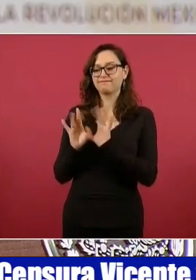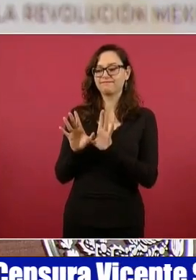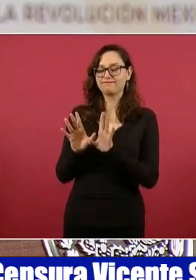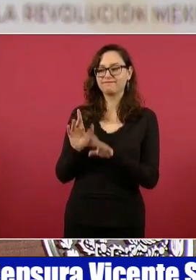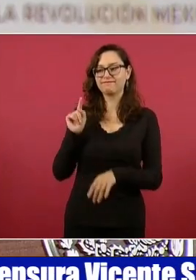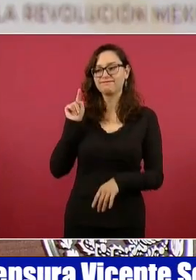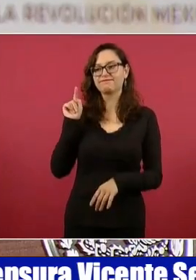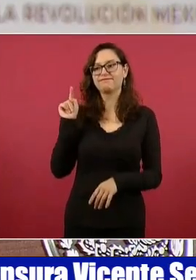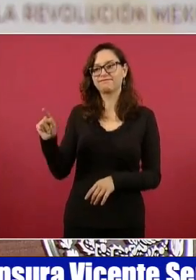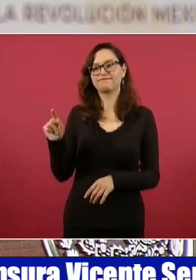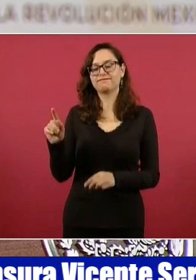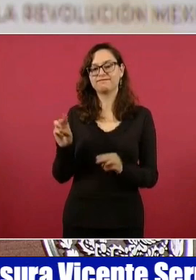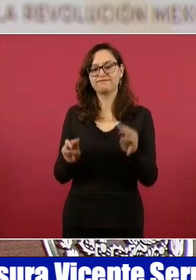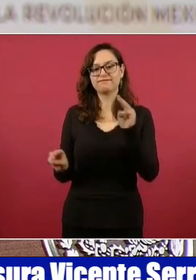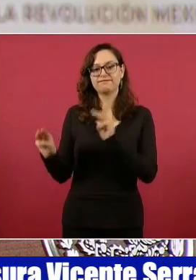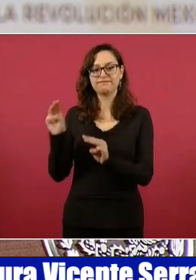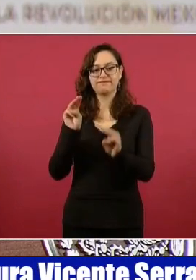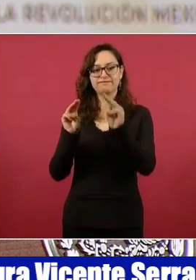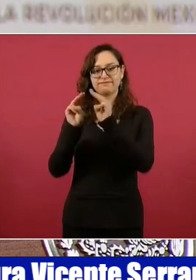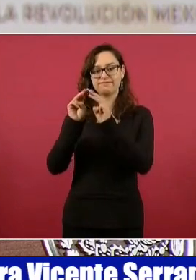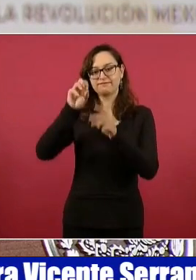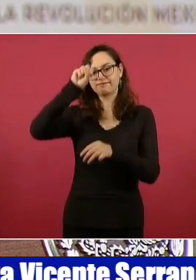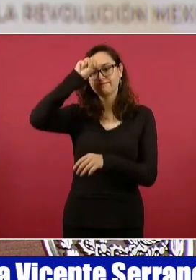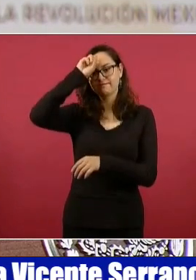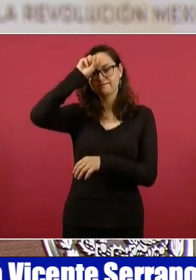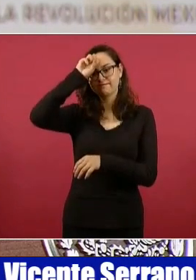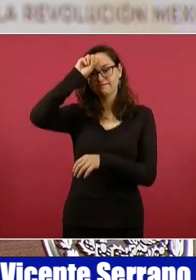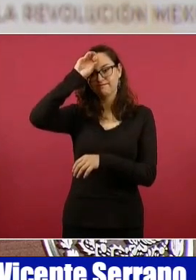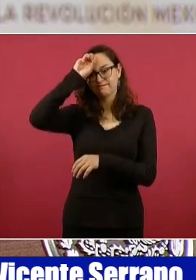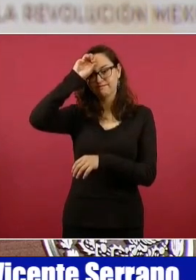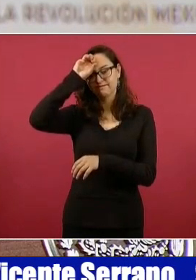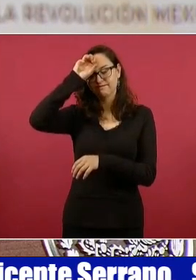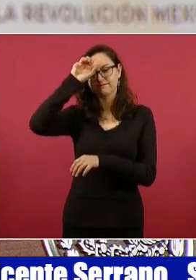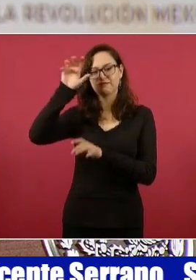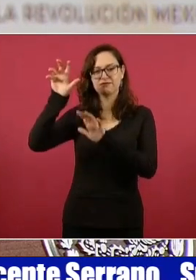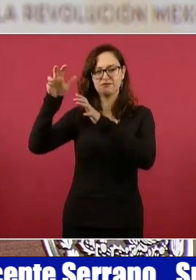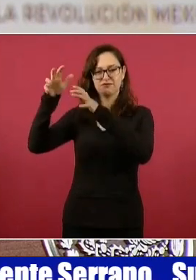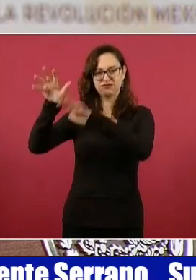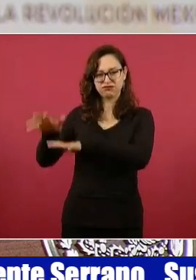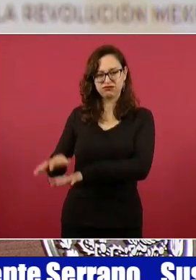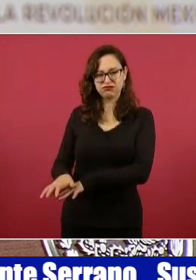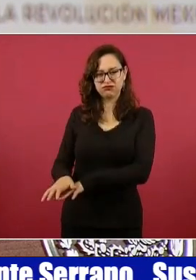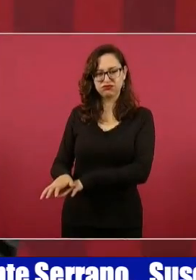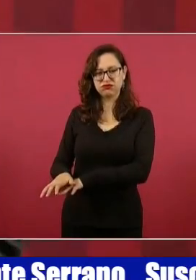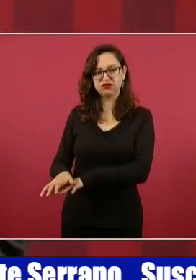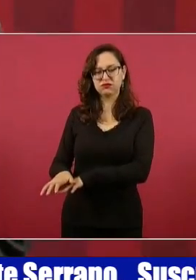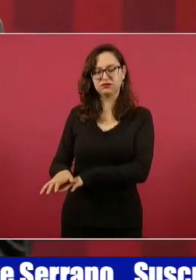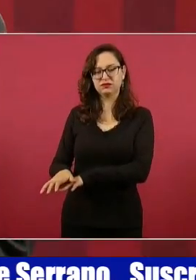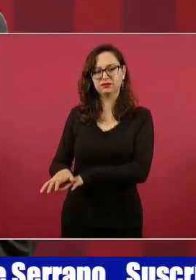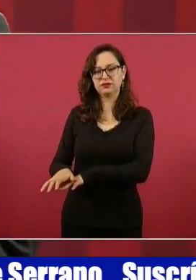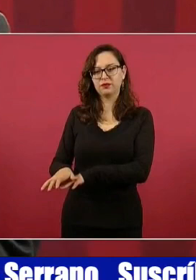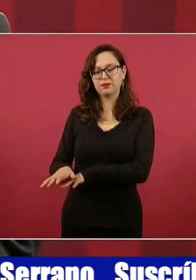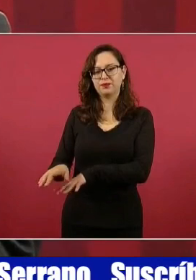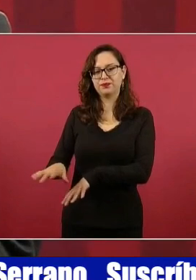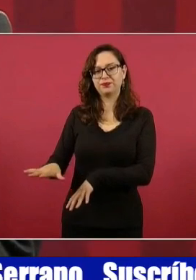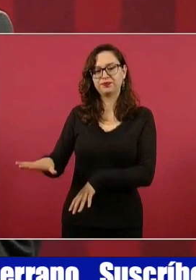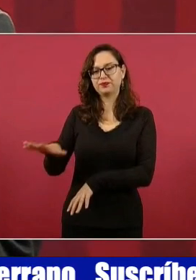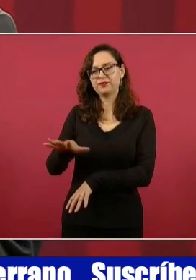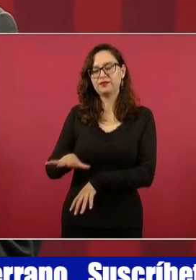están atrapados por el derrumbe de una mina en Sabinas,